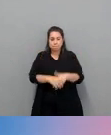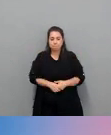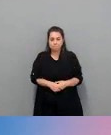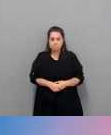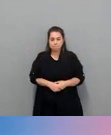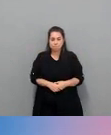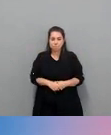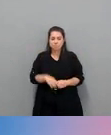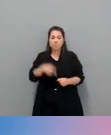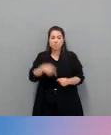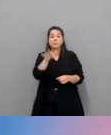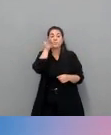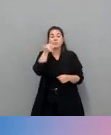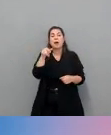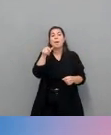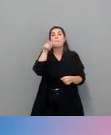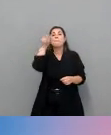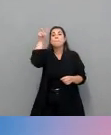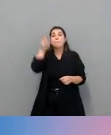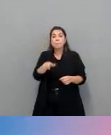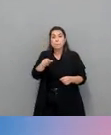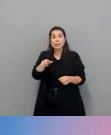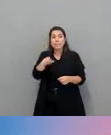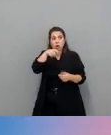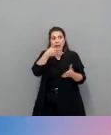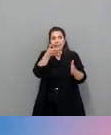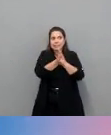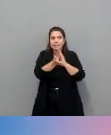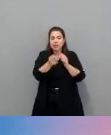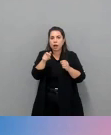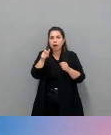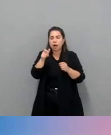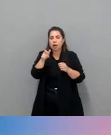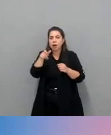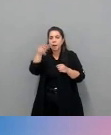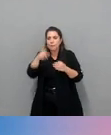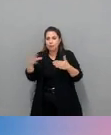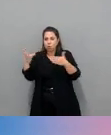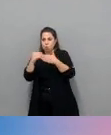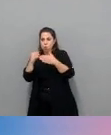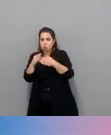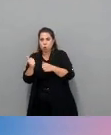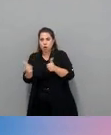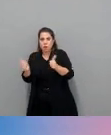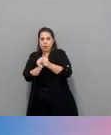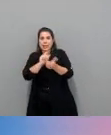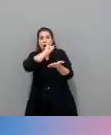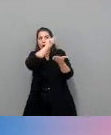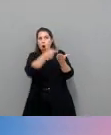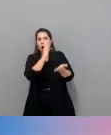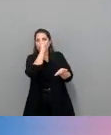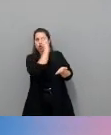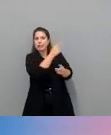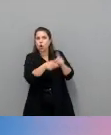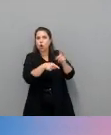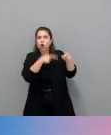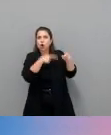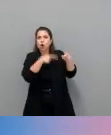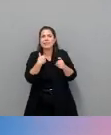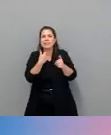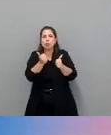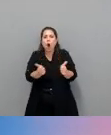Y es una persona que va a estar contratada por la persona dependiente para el acompañamiento, el